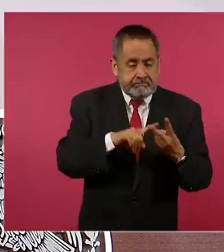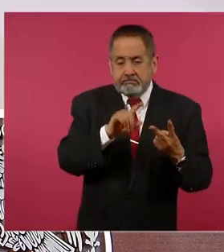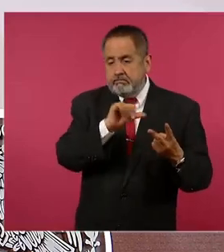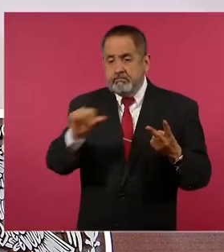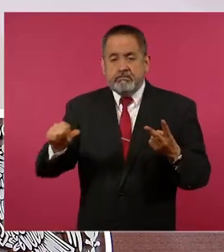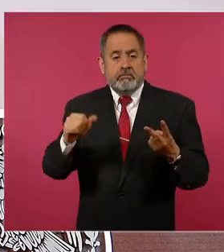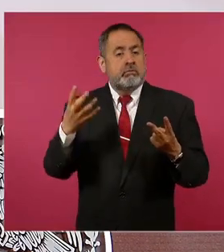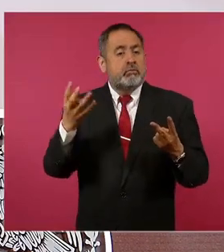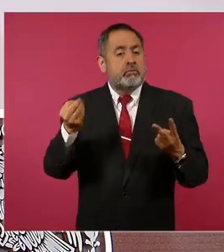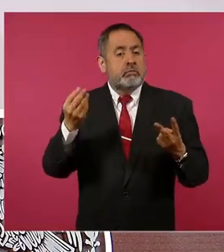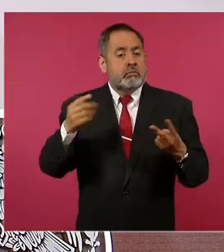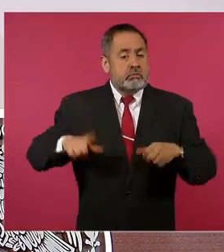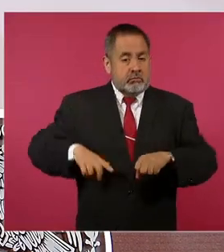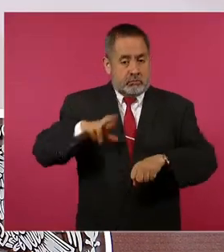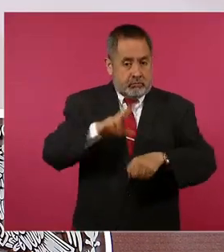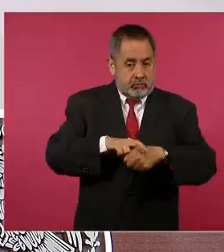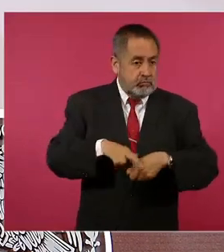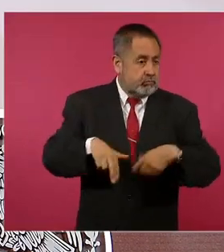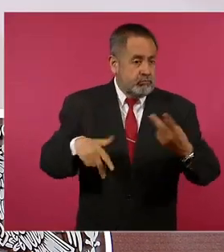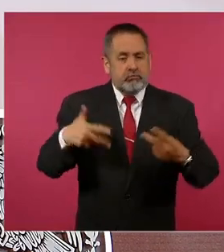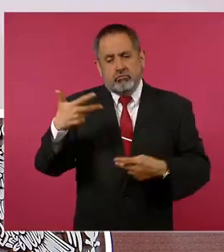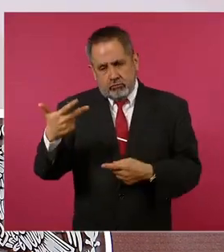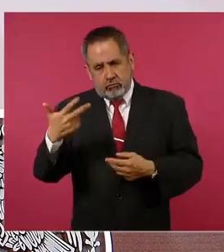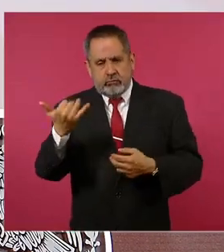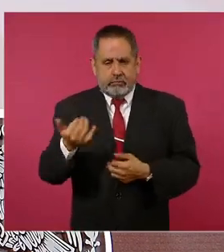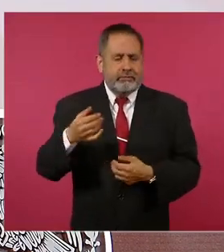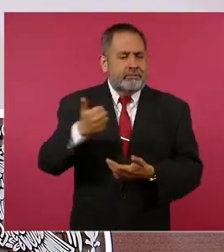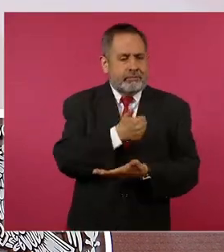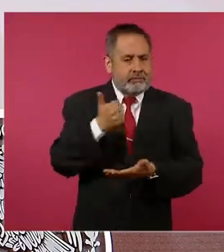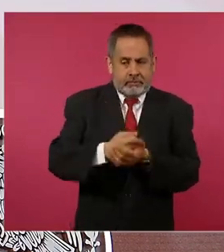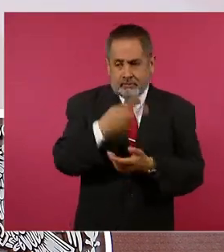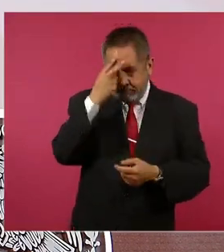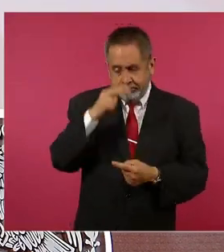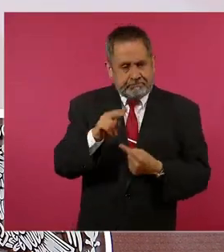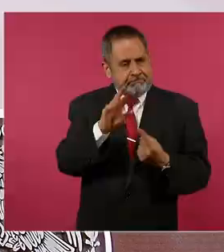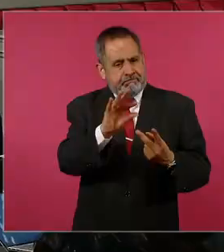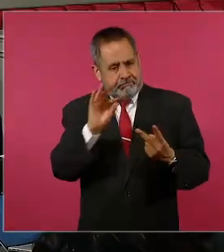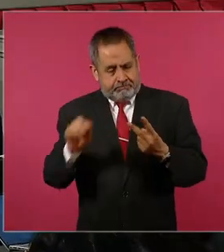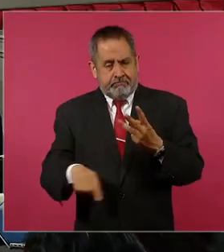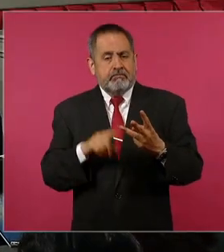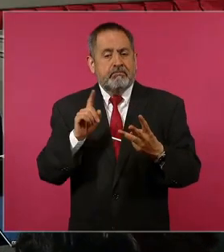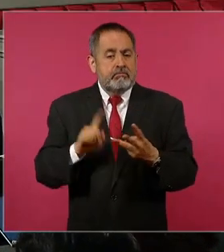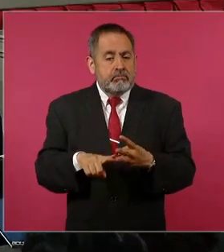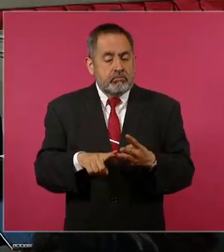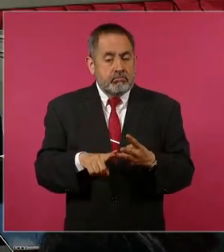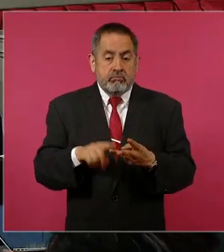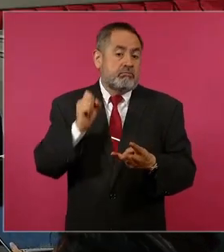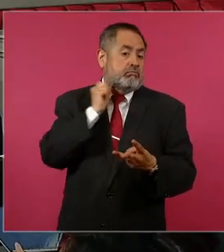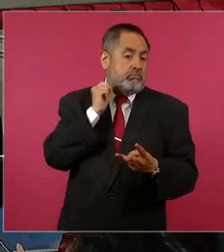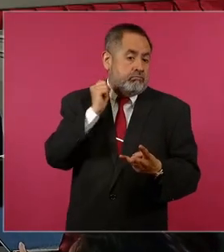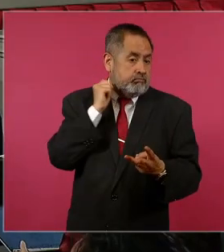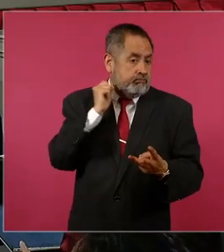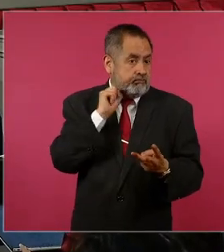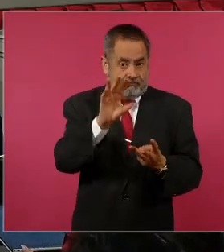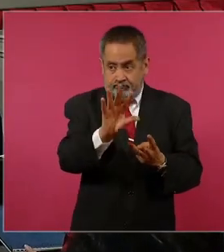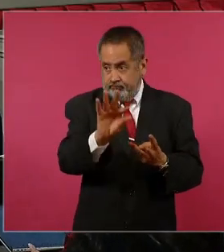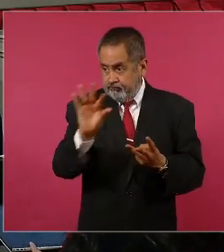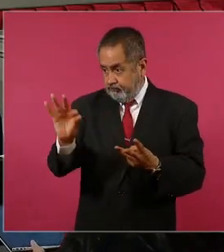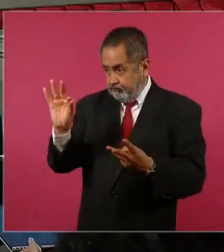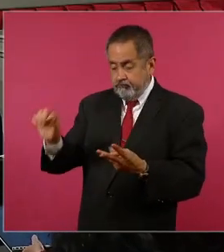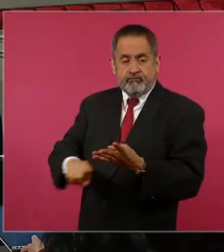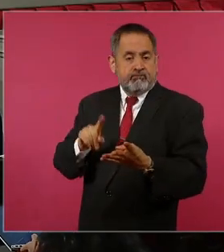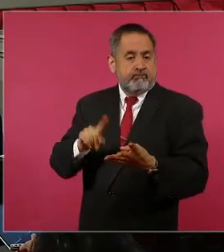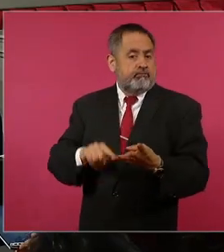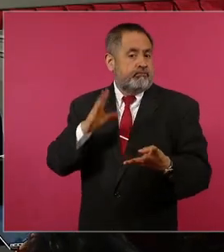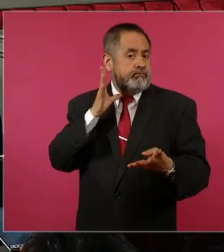9 gubernaturas, 8 y la jefatura de la Ciudad de México, el Senado de la República, la Cámara de